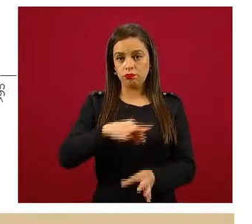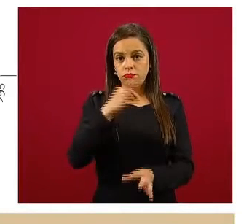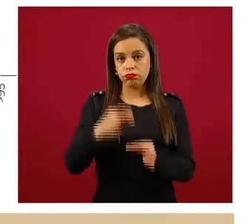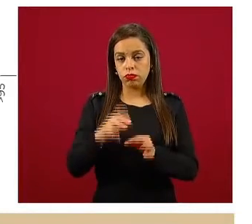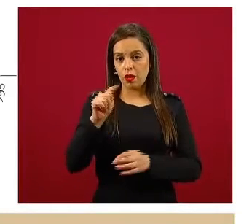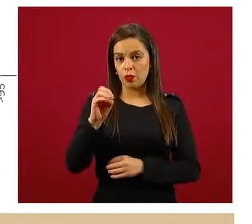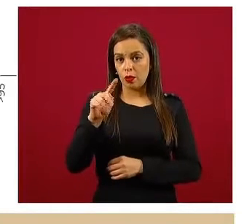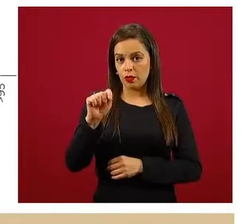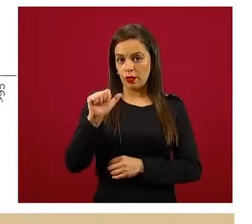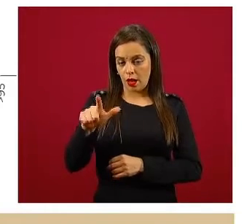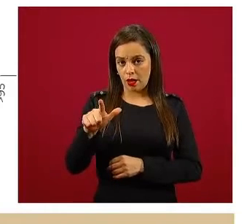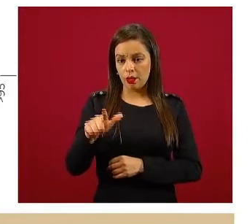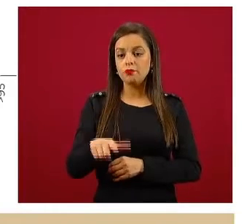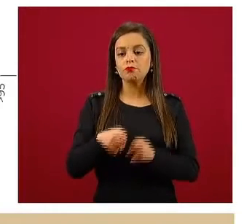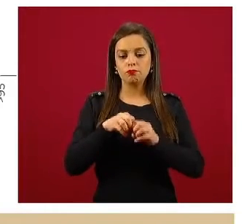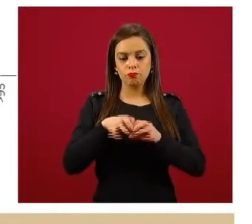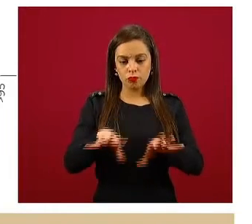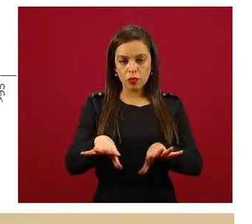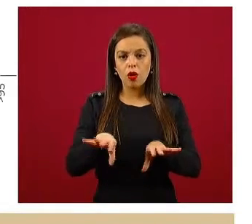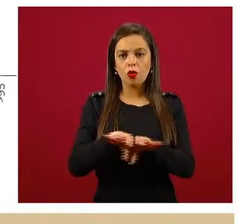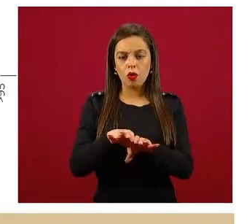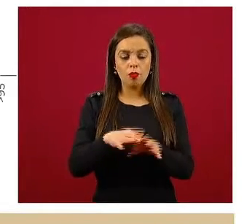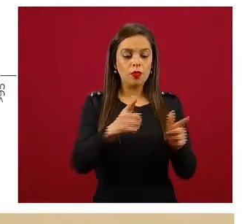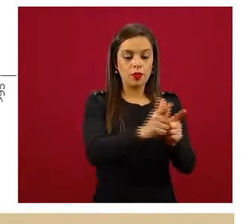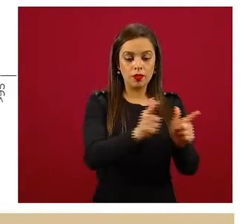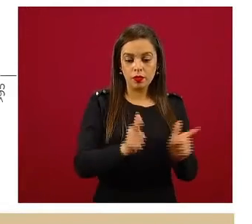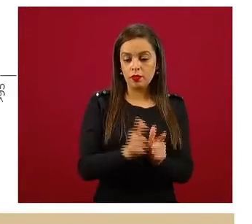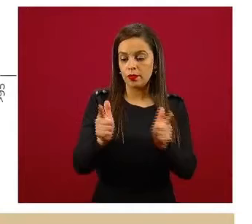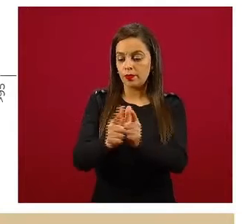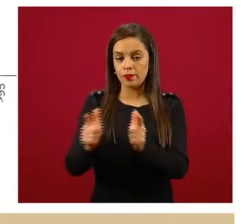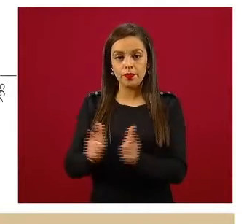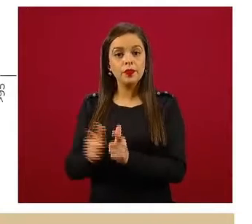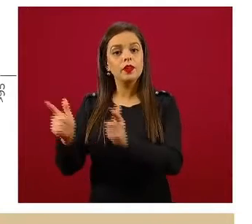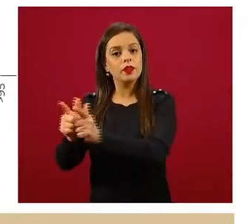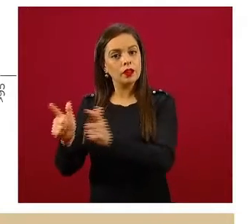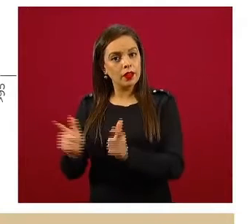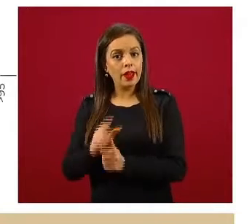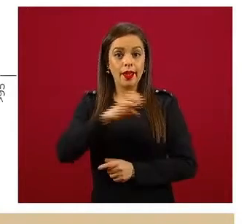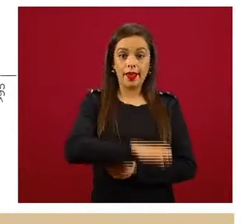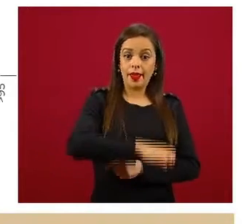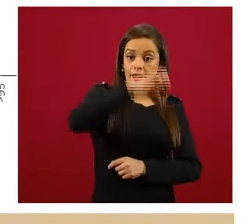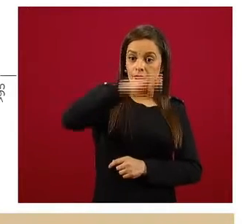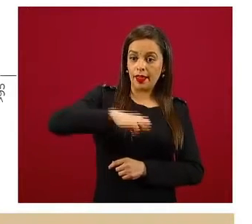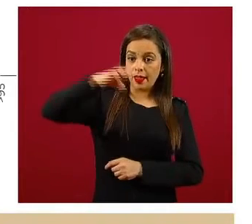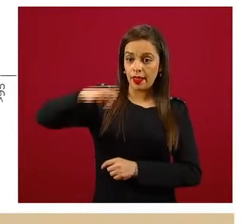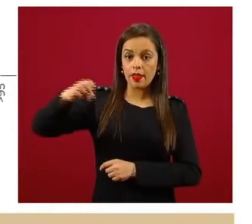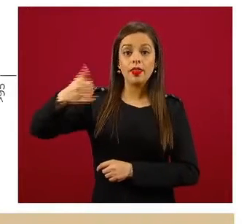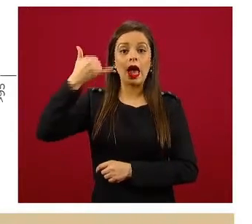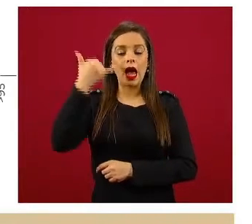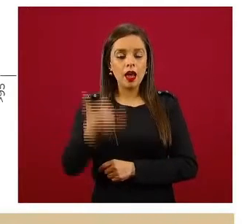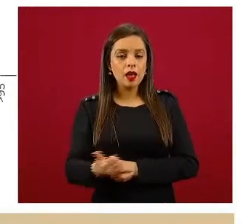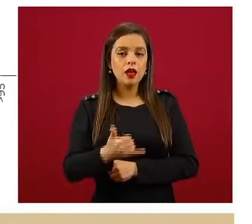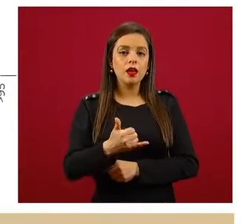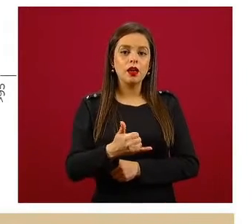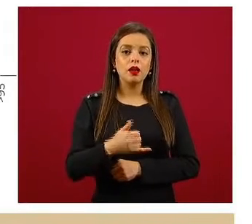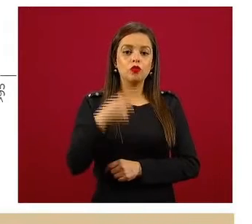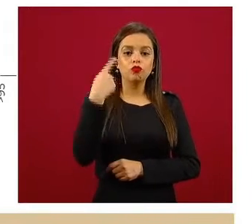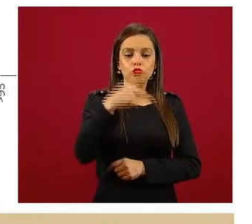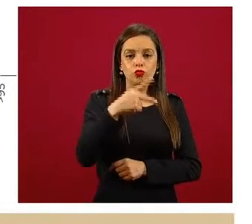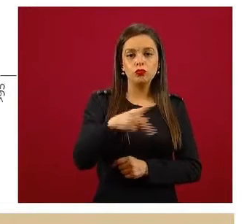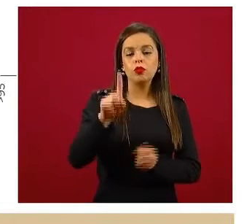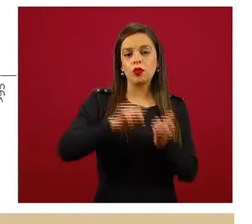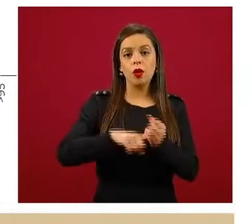se distribuyen por grupo de edad y en su momento también por sexo. Y aquí podemos ver